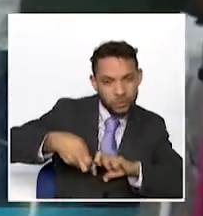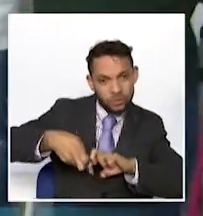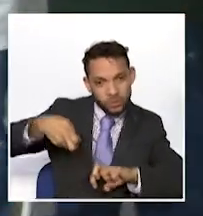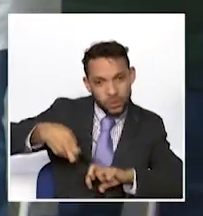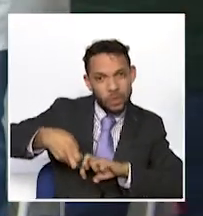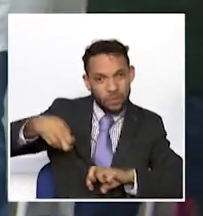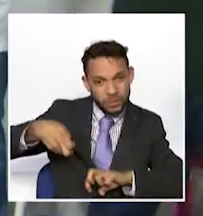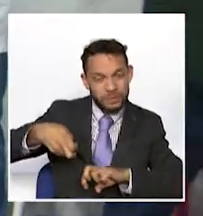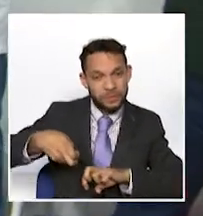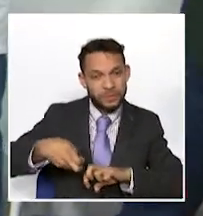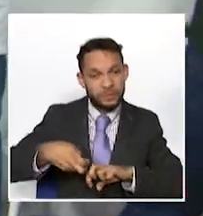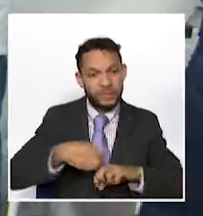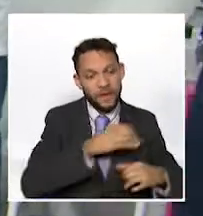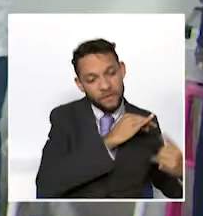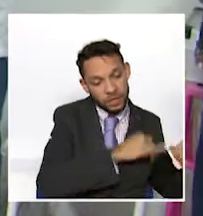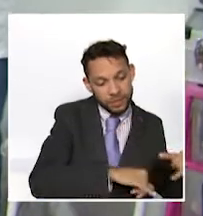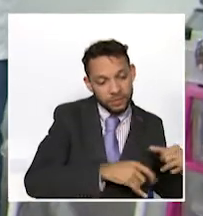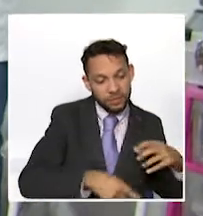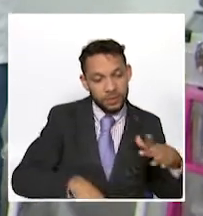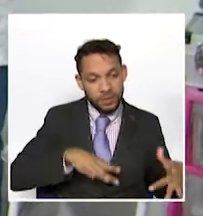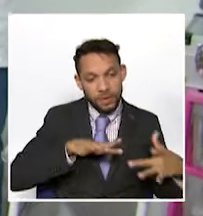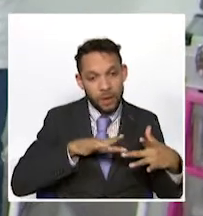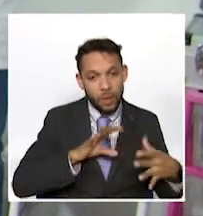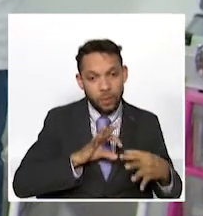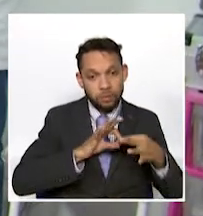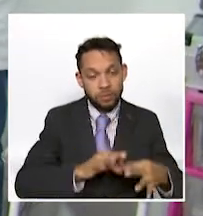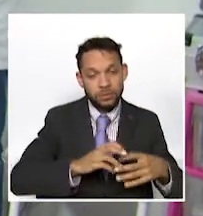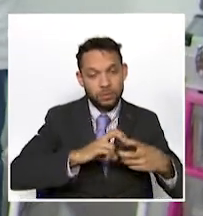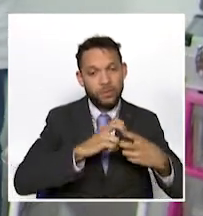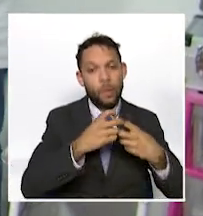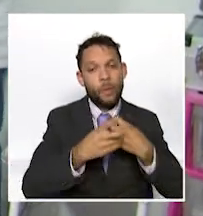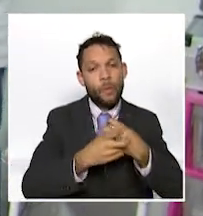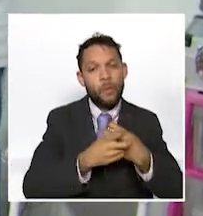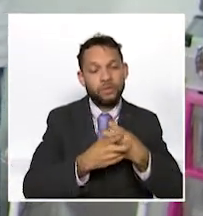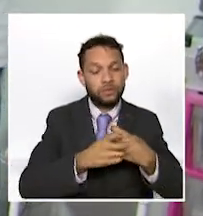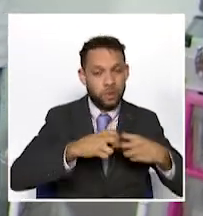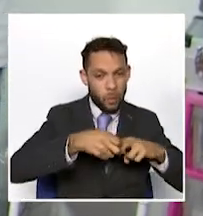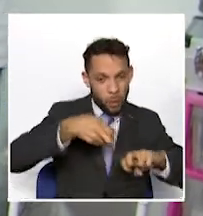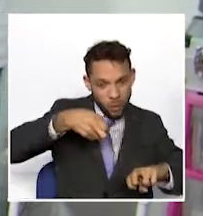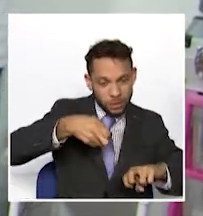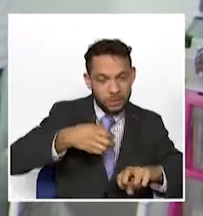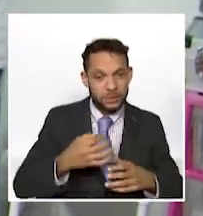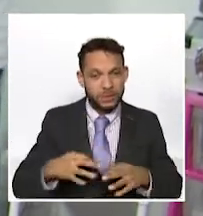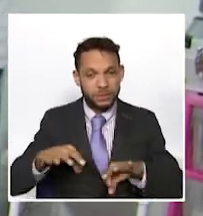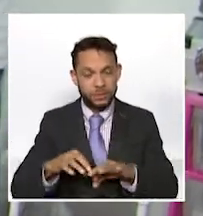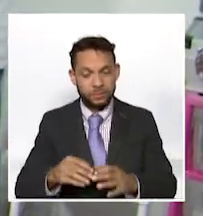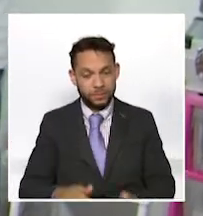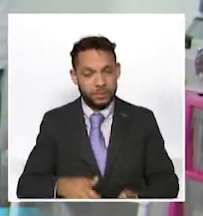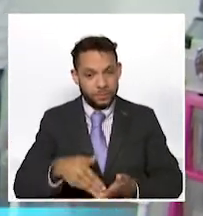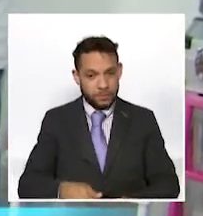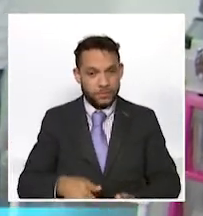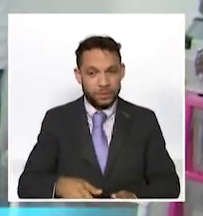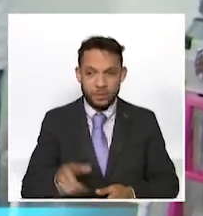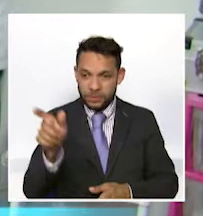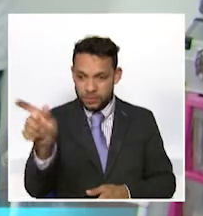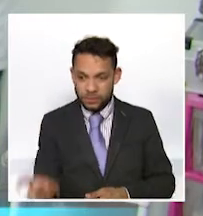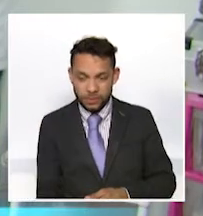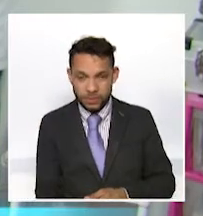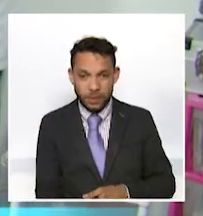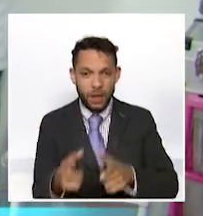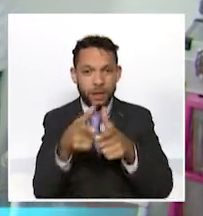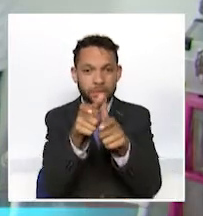terminan y se insertan los músculos. Entonces estas fascias tienen la función de ayudar al sostenimiento de la parte